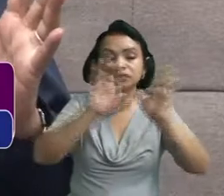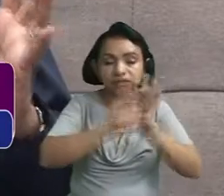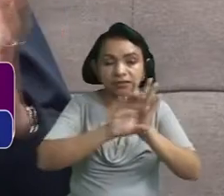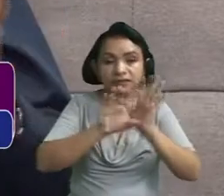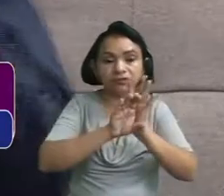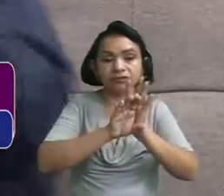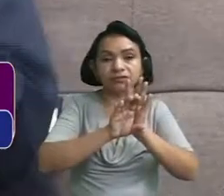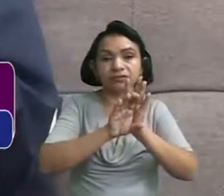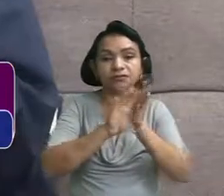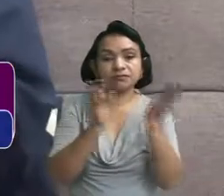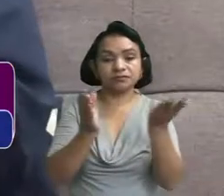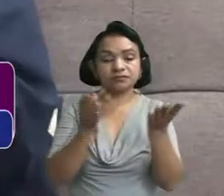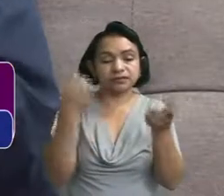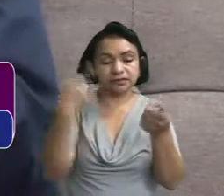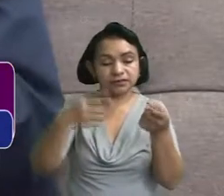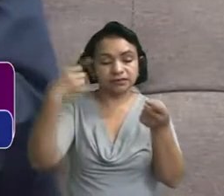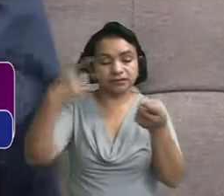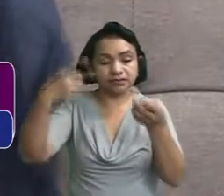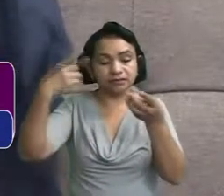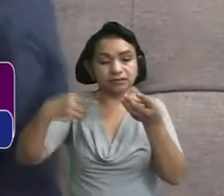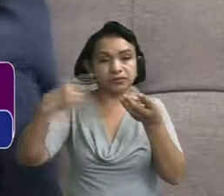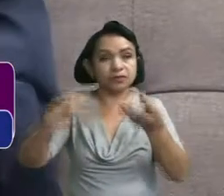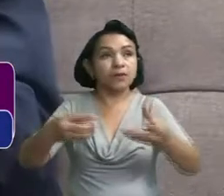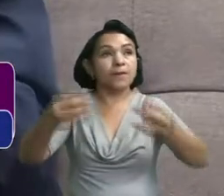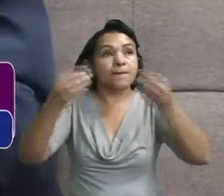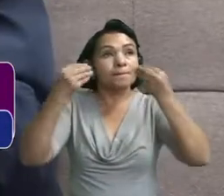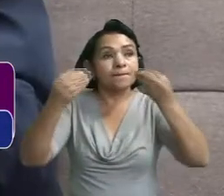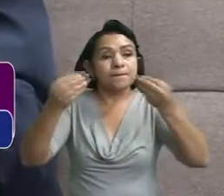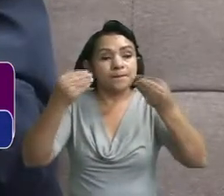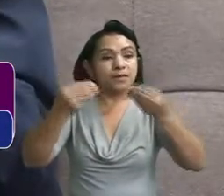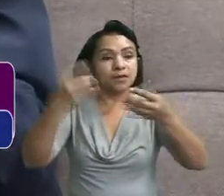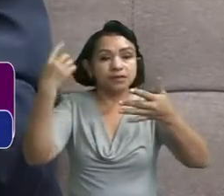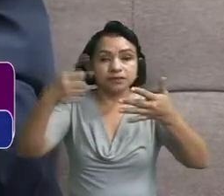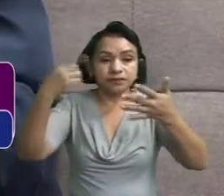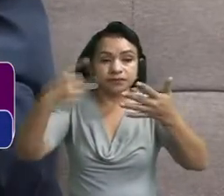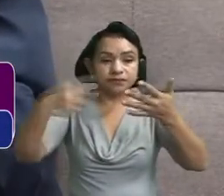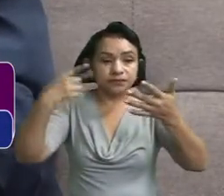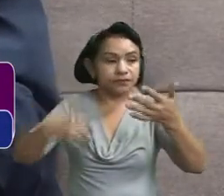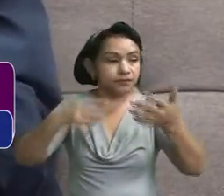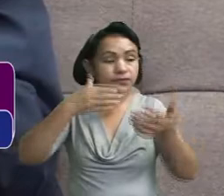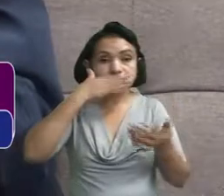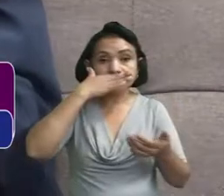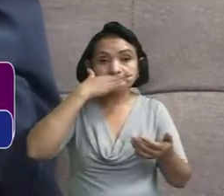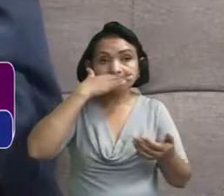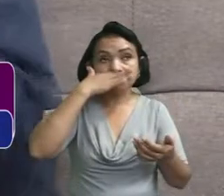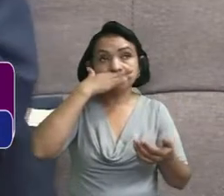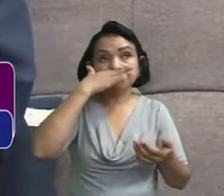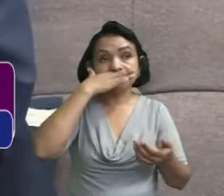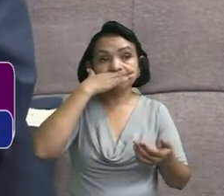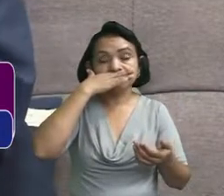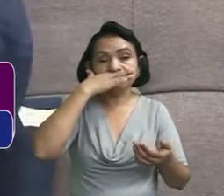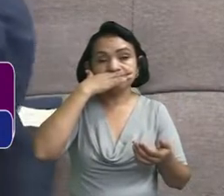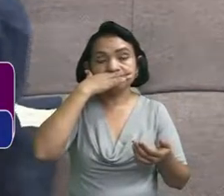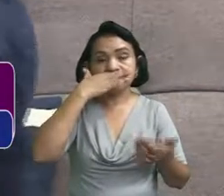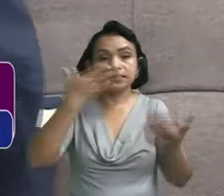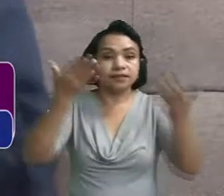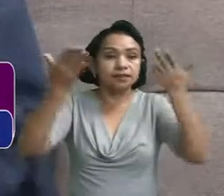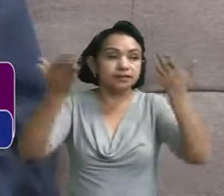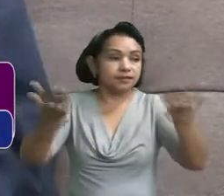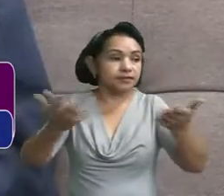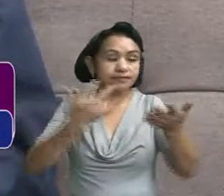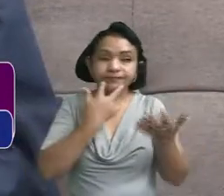región. Ahí hay muchos derechos. Entonces nosotros, ¿quién instaló esos derechos? La Revolución Sandinista. Entonces, si no